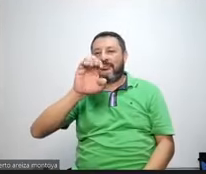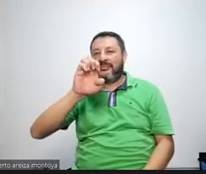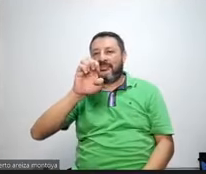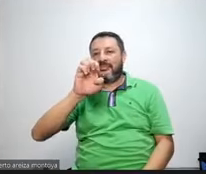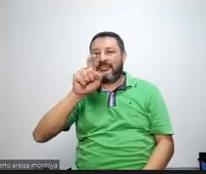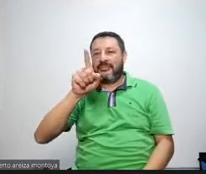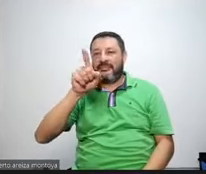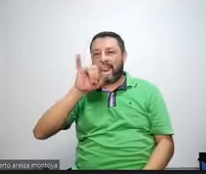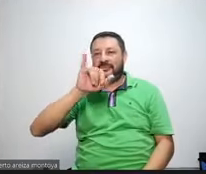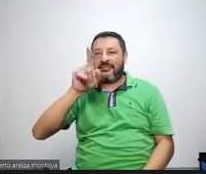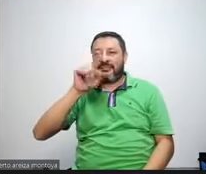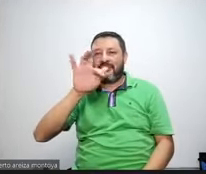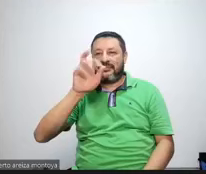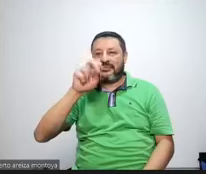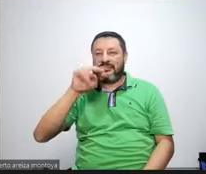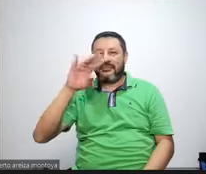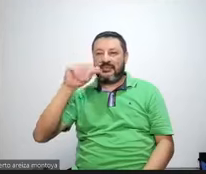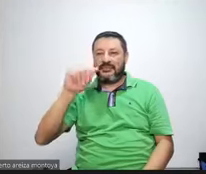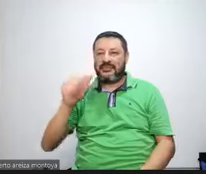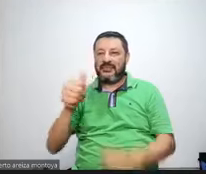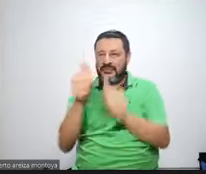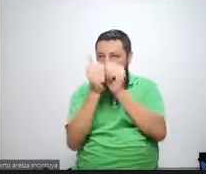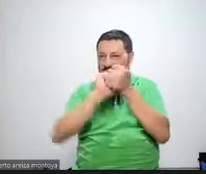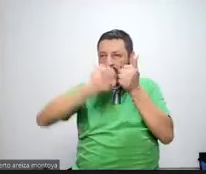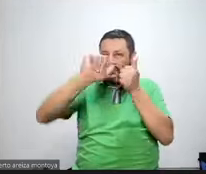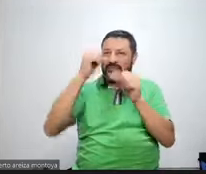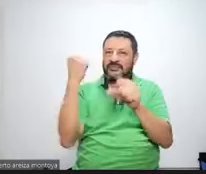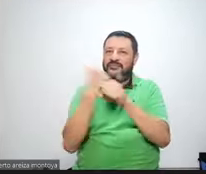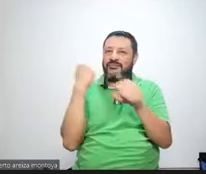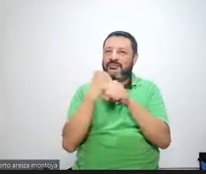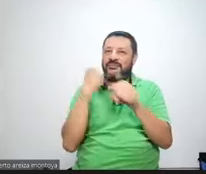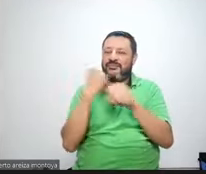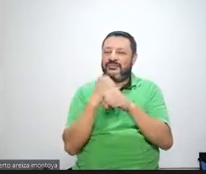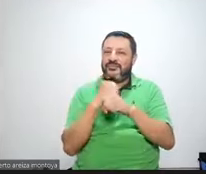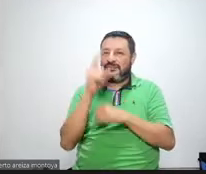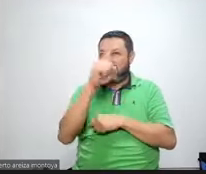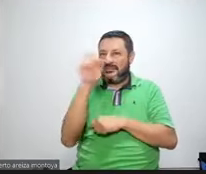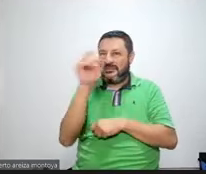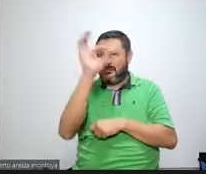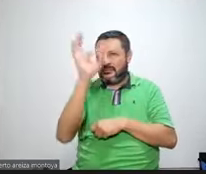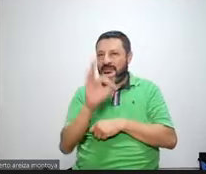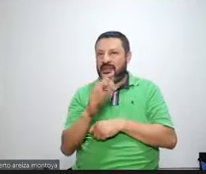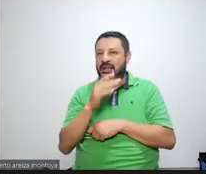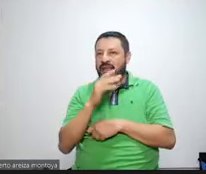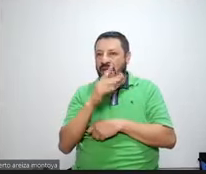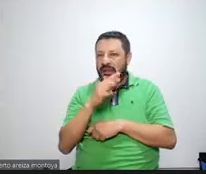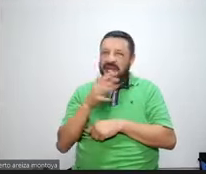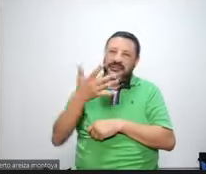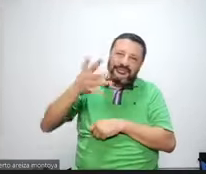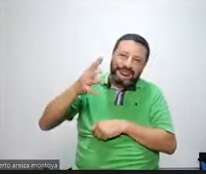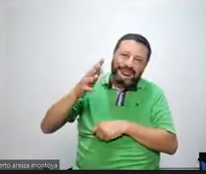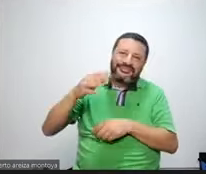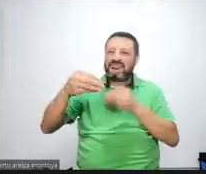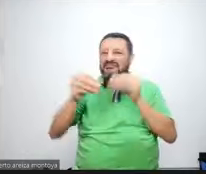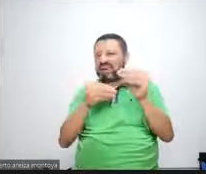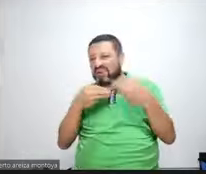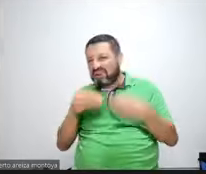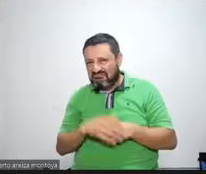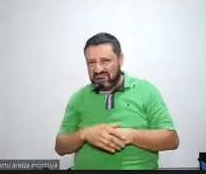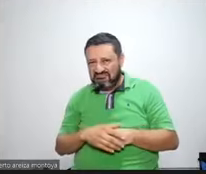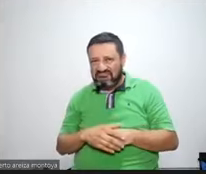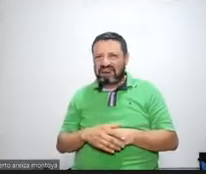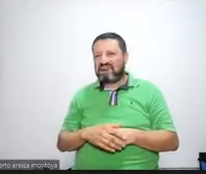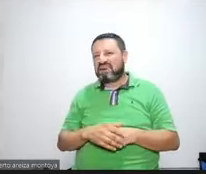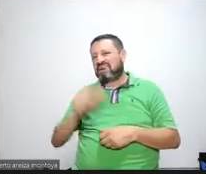físicas básicas las tienes que desarrollar al 100%. O sea, ahí no sirve que seas más o menos flexible, o que seas un